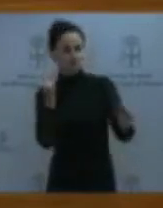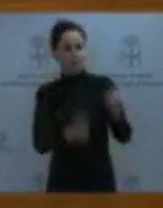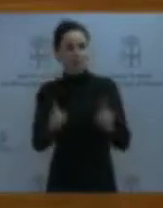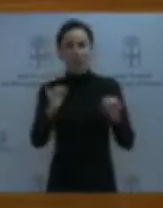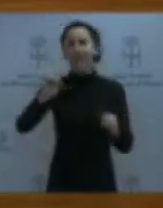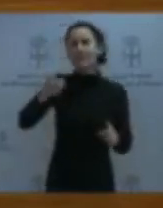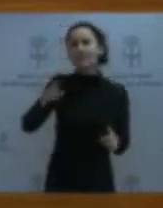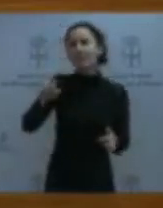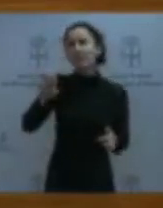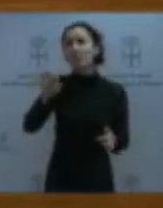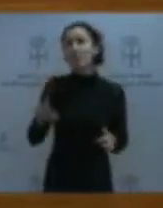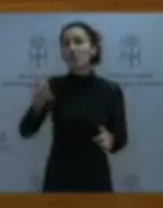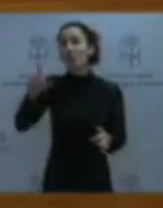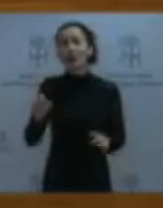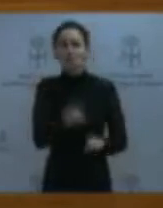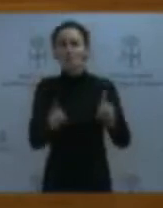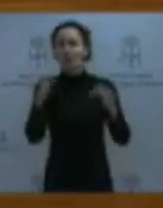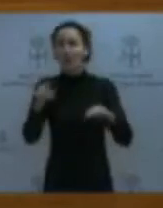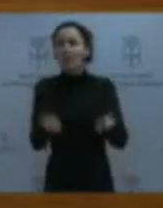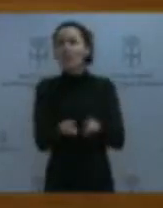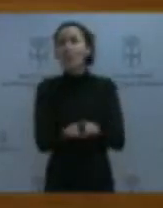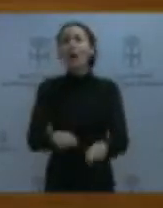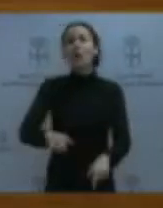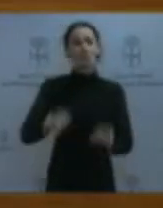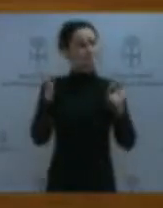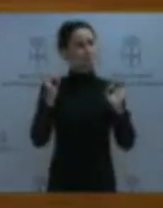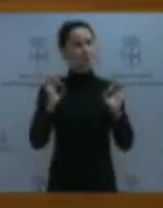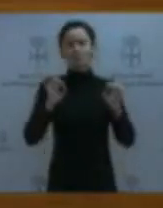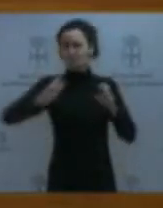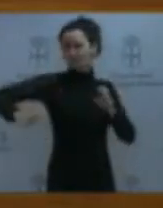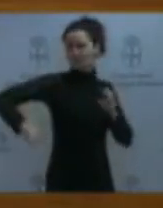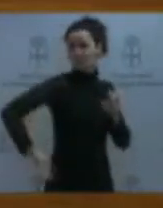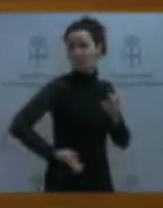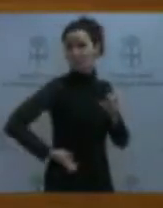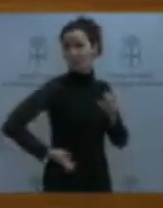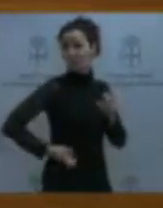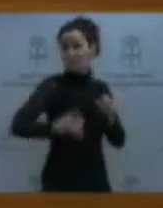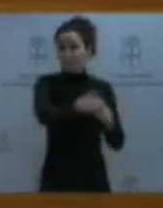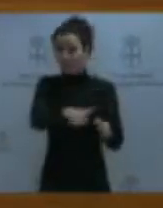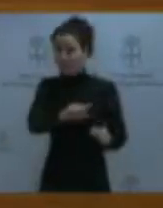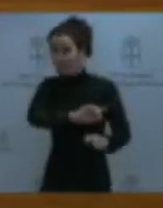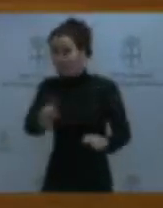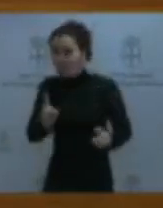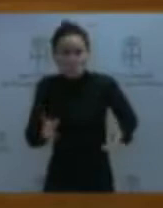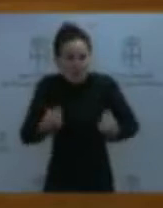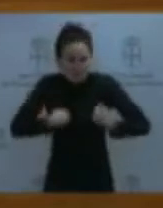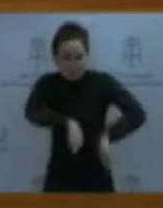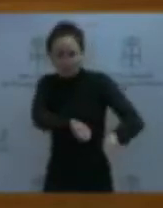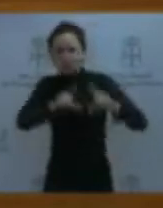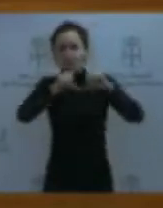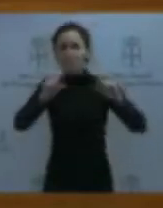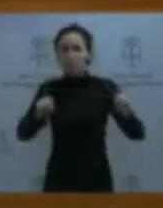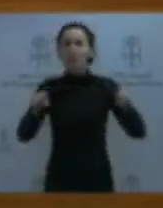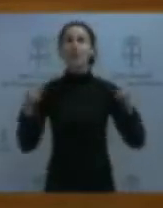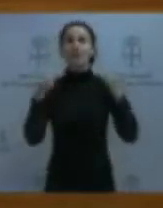qué, es un sector oligopolístico y no sé qué, pues oye, adelante. Si desde aquí de Asturias pues nos conjuramos los diputados,